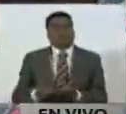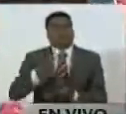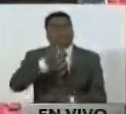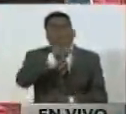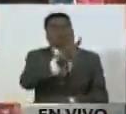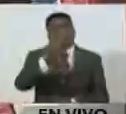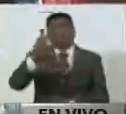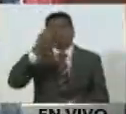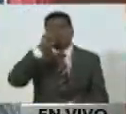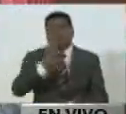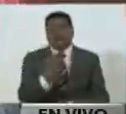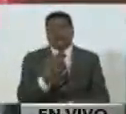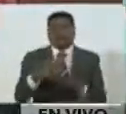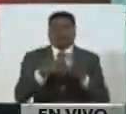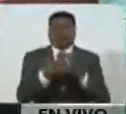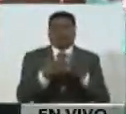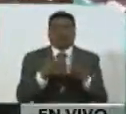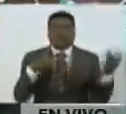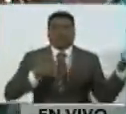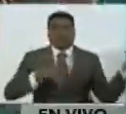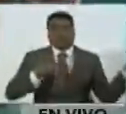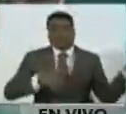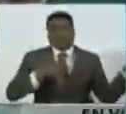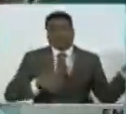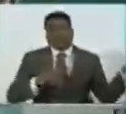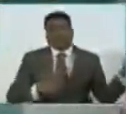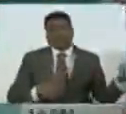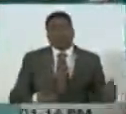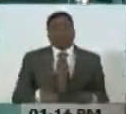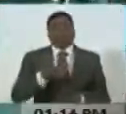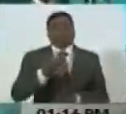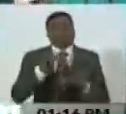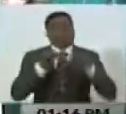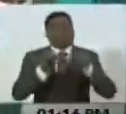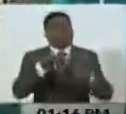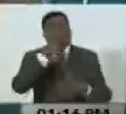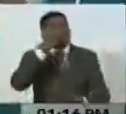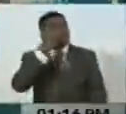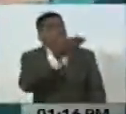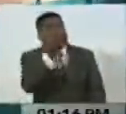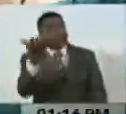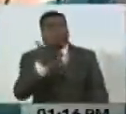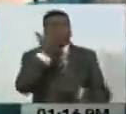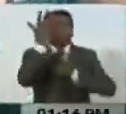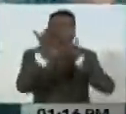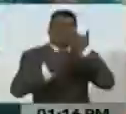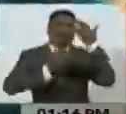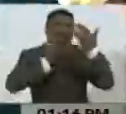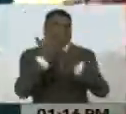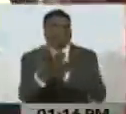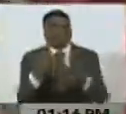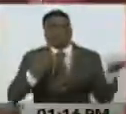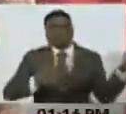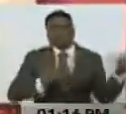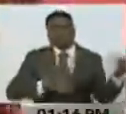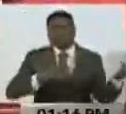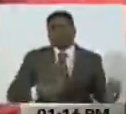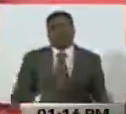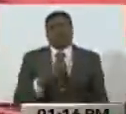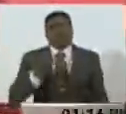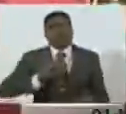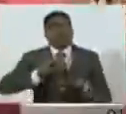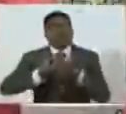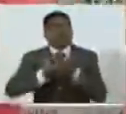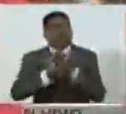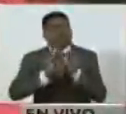de la siembra del cantor del pueblo, pero su pueblo aún sigue cantando con fervor patrio sus canciones, sus letras. ¿Cómo se traduce